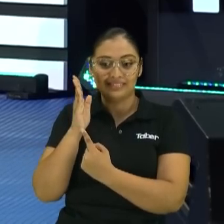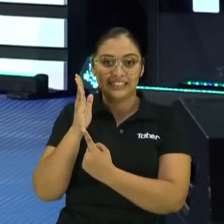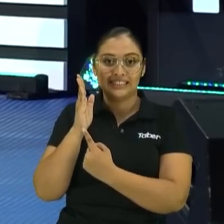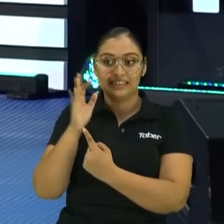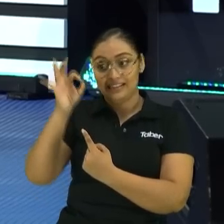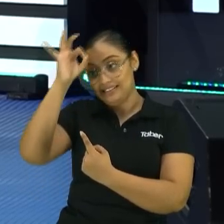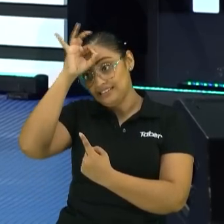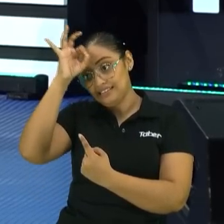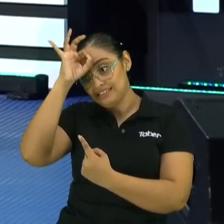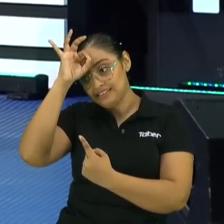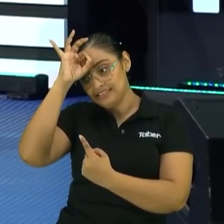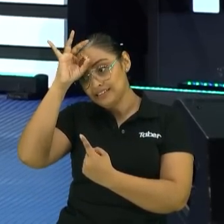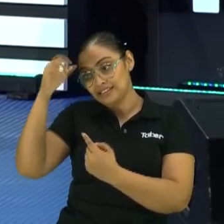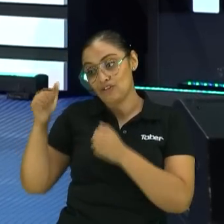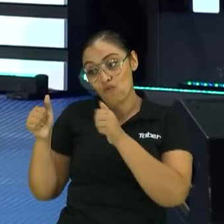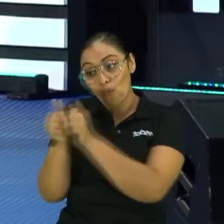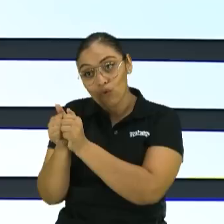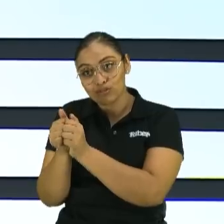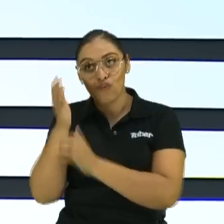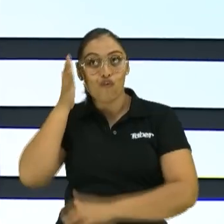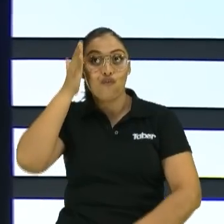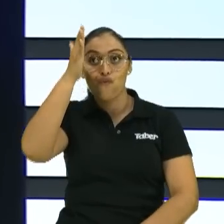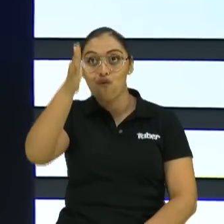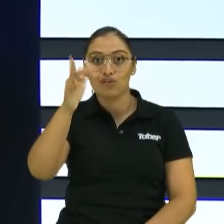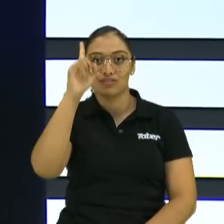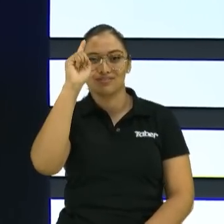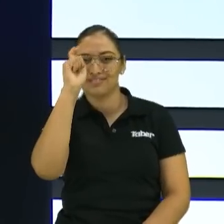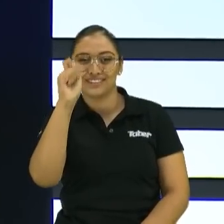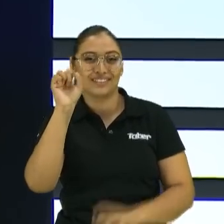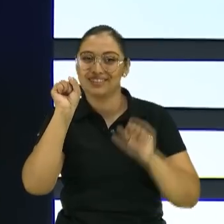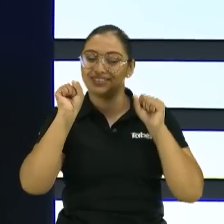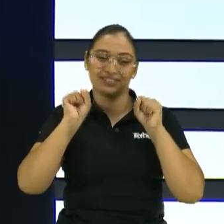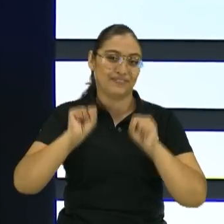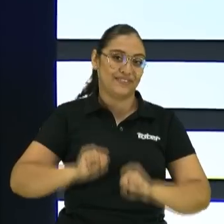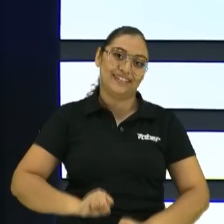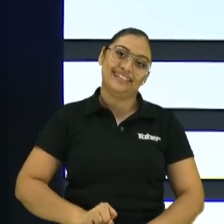intelectual caminando con bobos